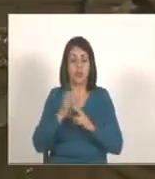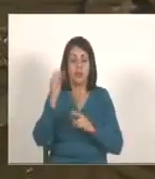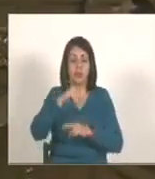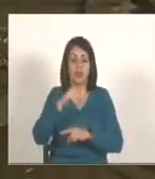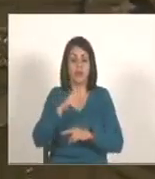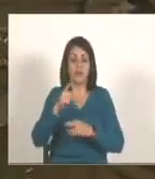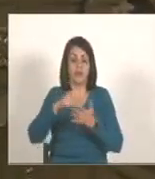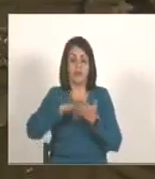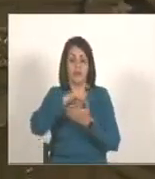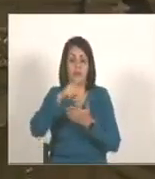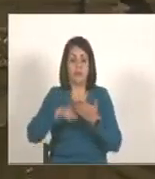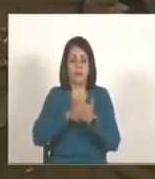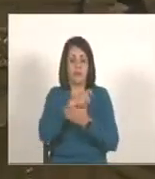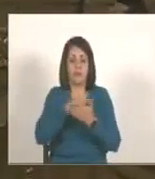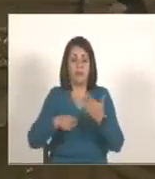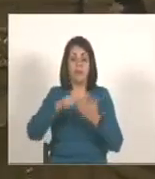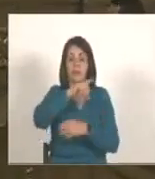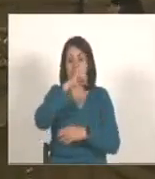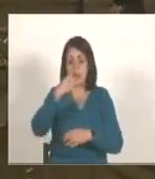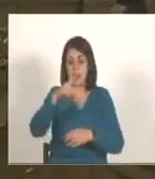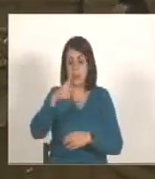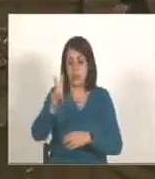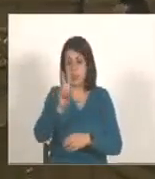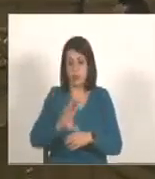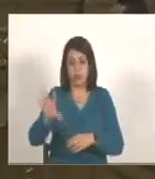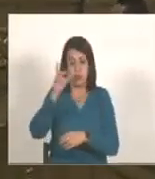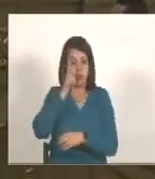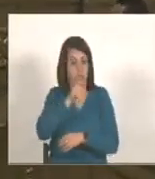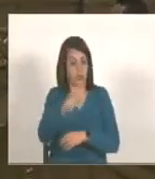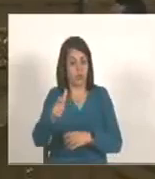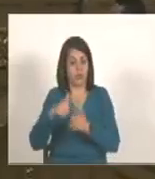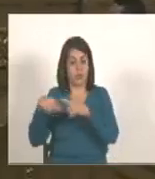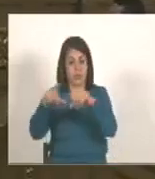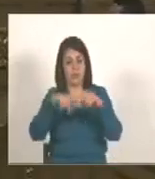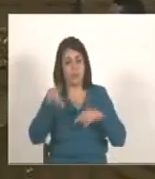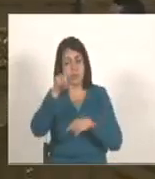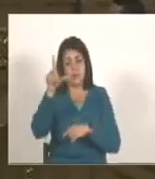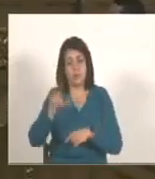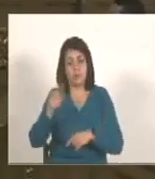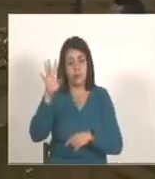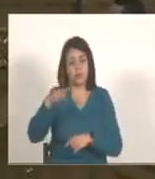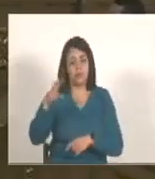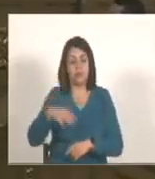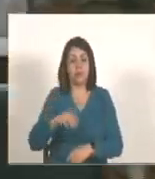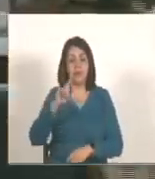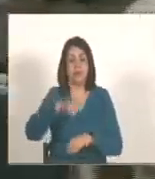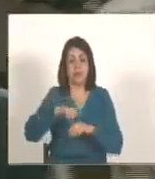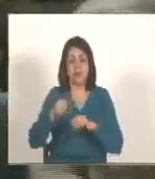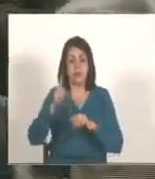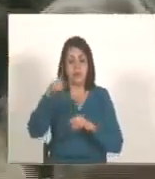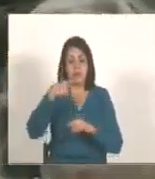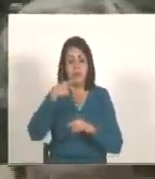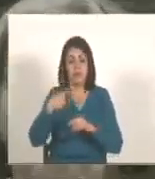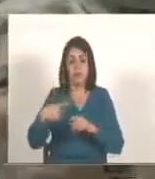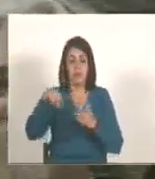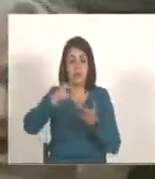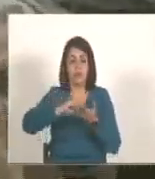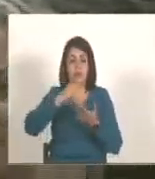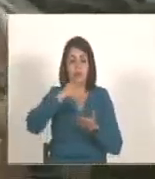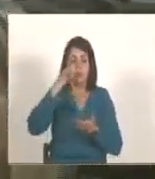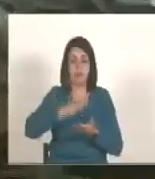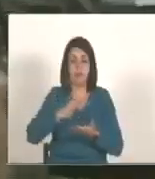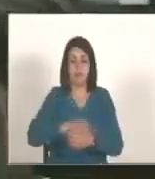los inalienables derechos de Venezuela y su pueblo sobre el territorio de la Guayana Esequiba y su